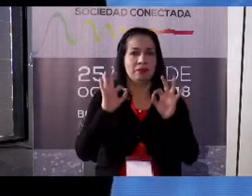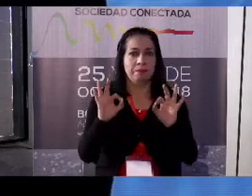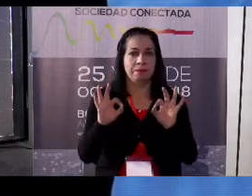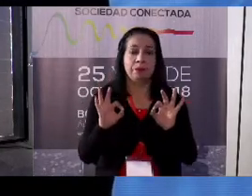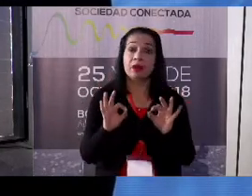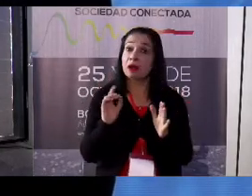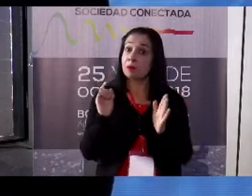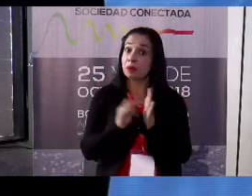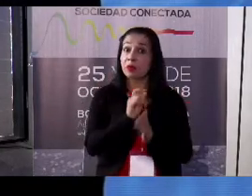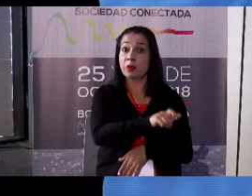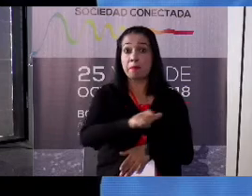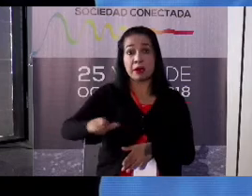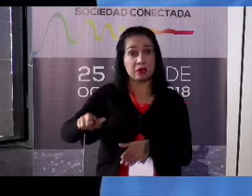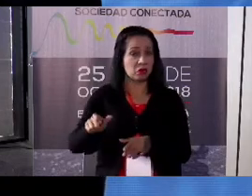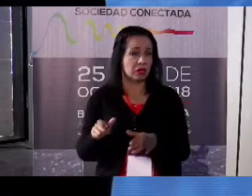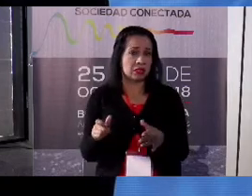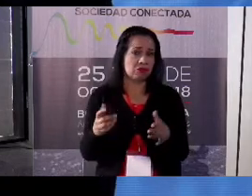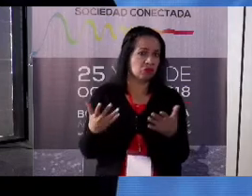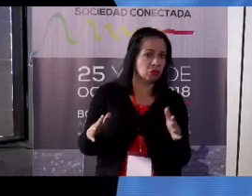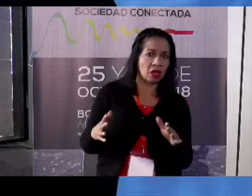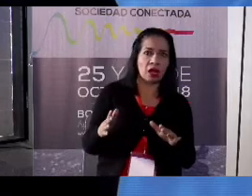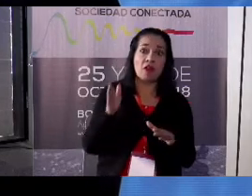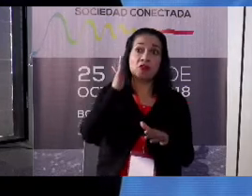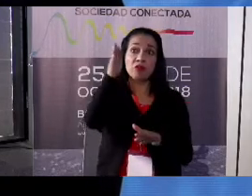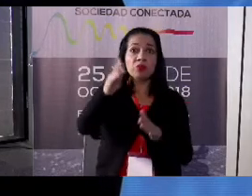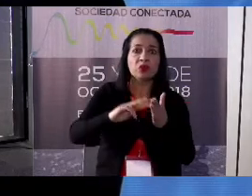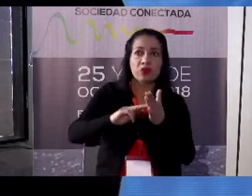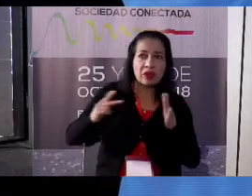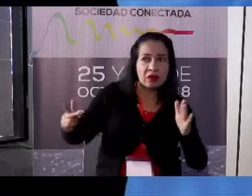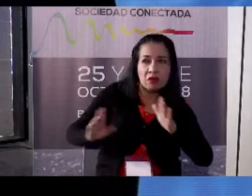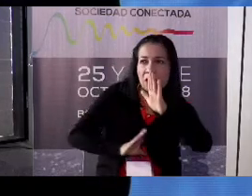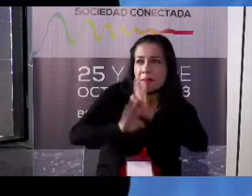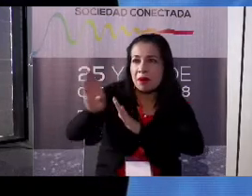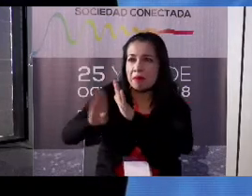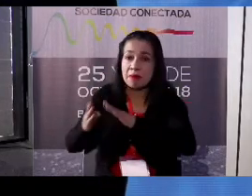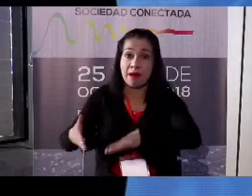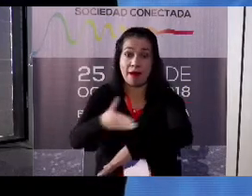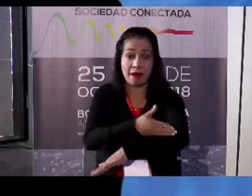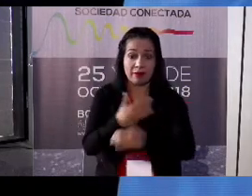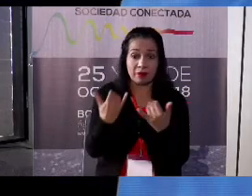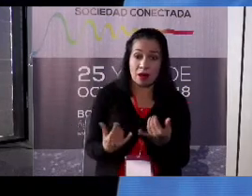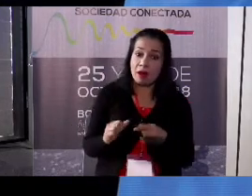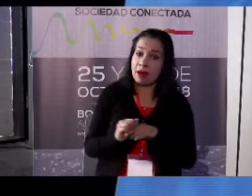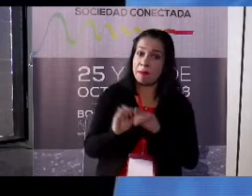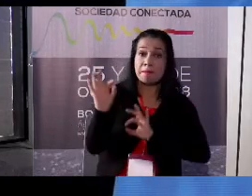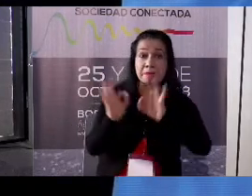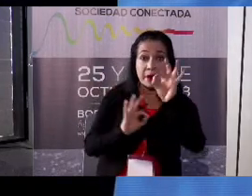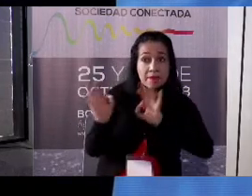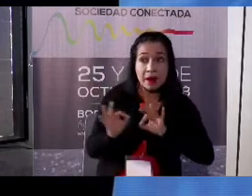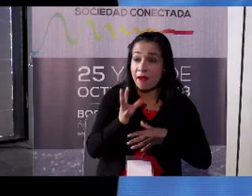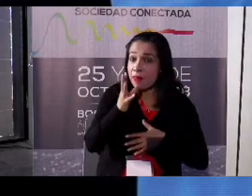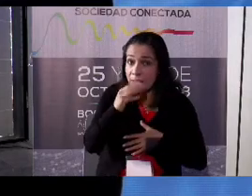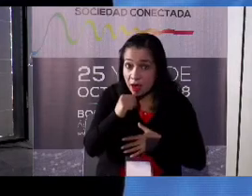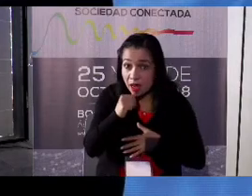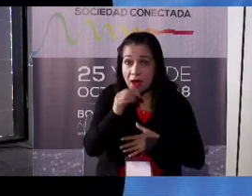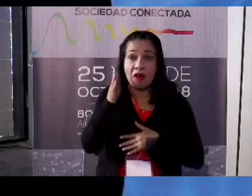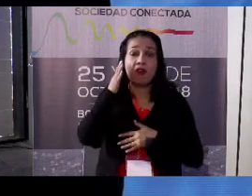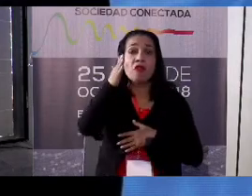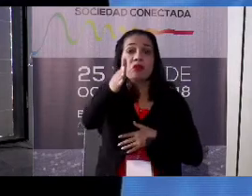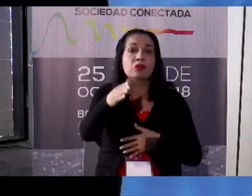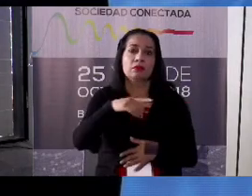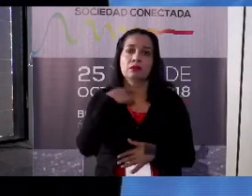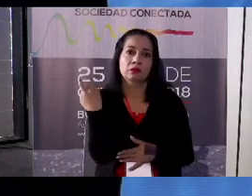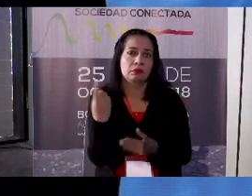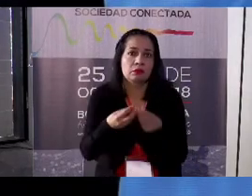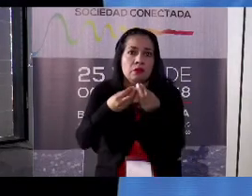preparadas para ese momento no vamos a lograr mucho o no vamos a lograr nada